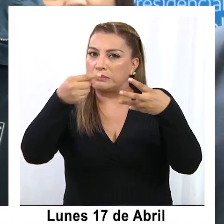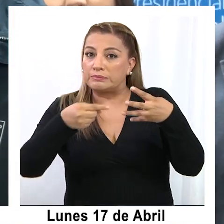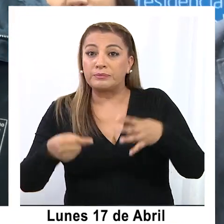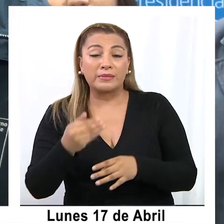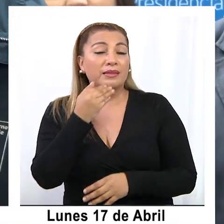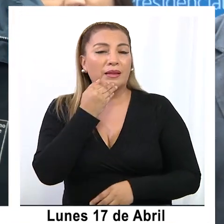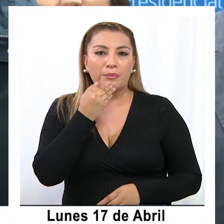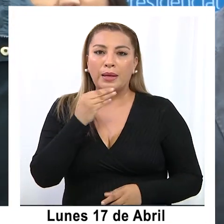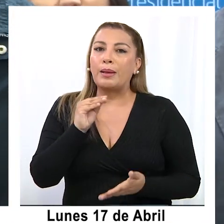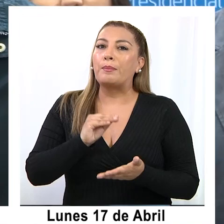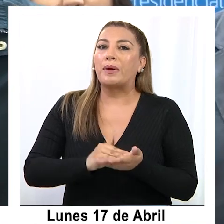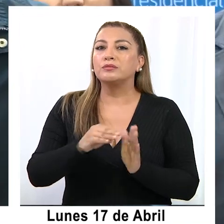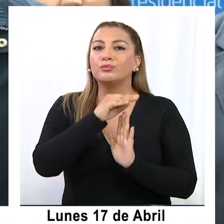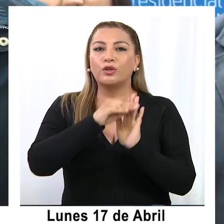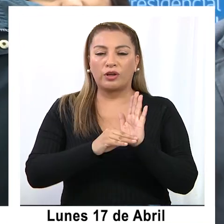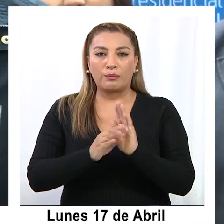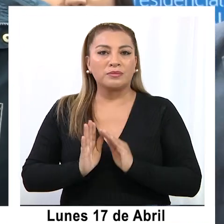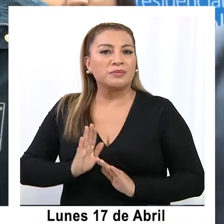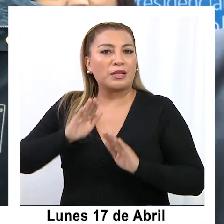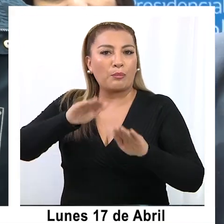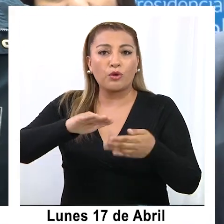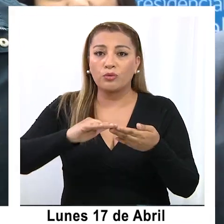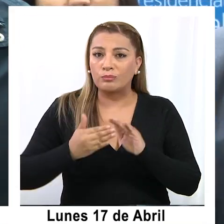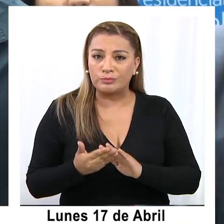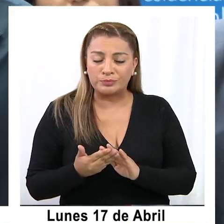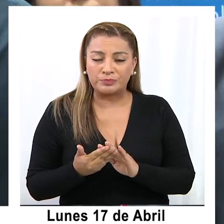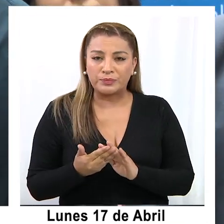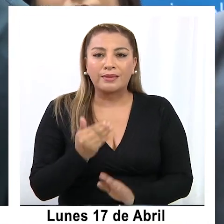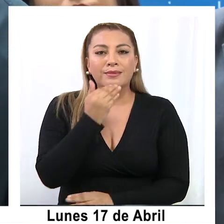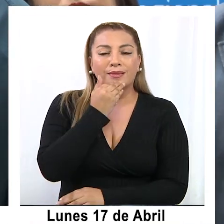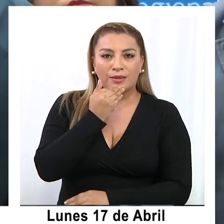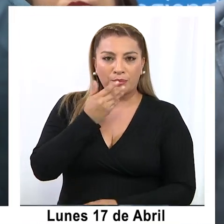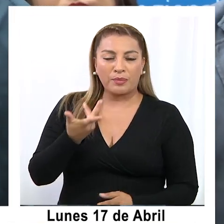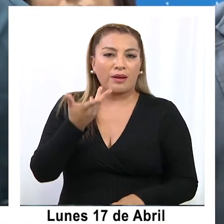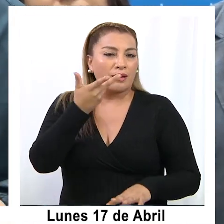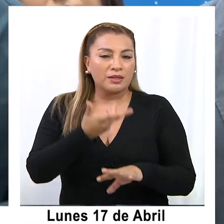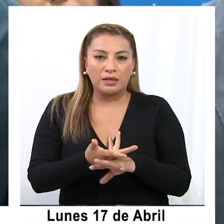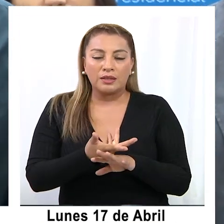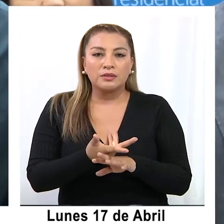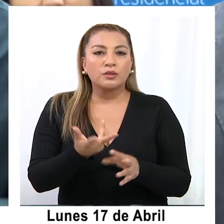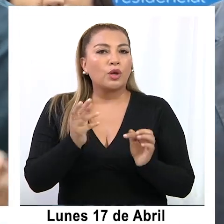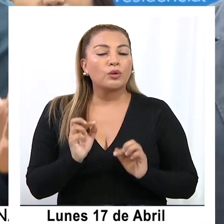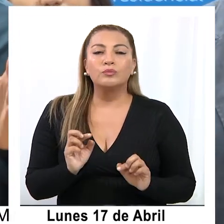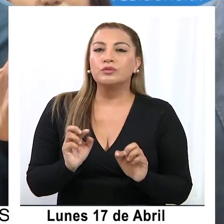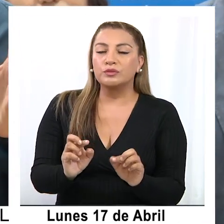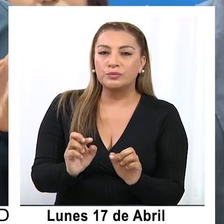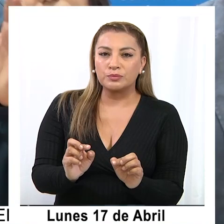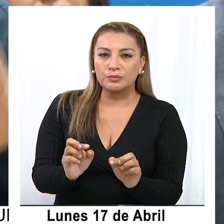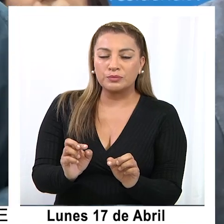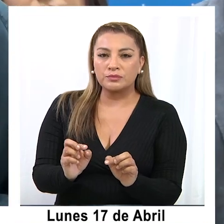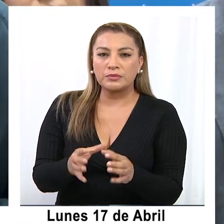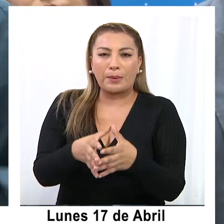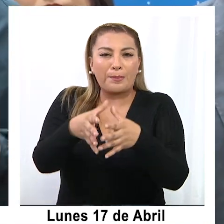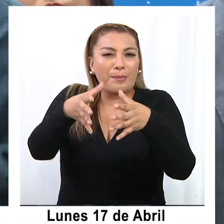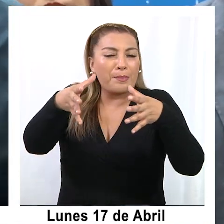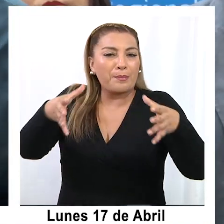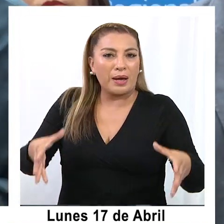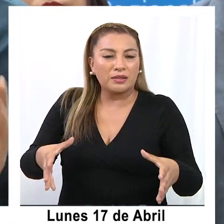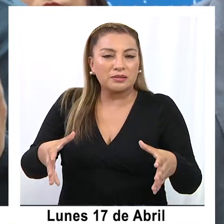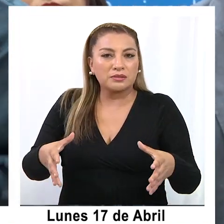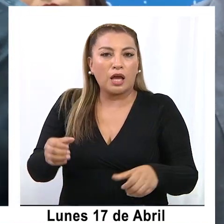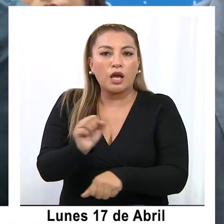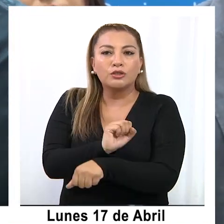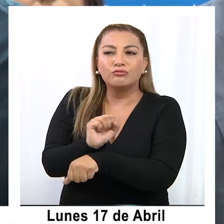que también vamos a llegar con más programas de intervención comunitaria y también vamos a tener la posibilidad de aumentar los